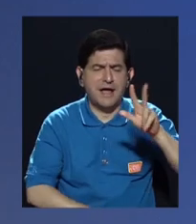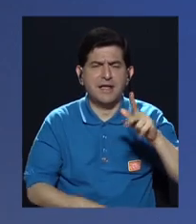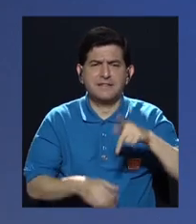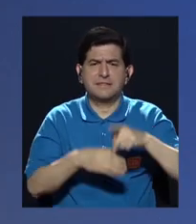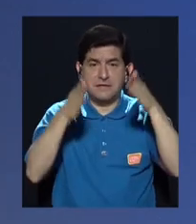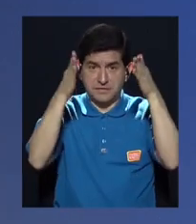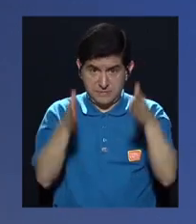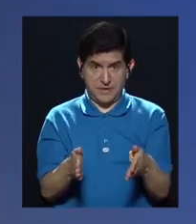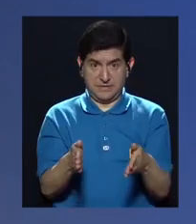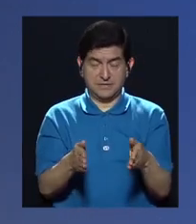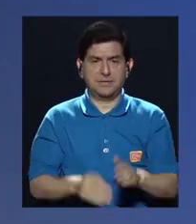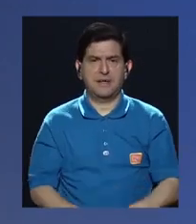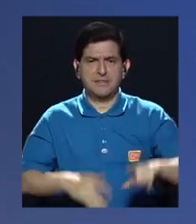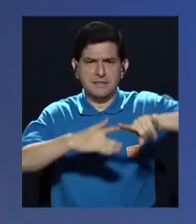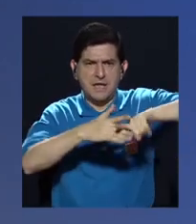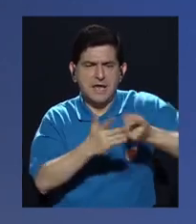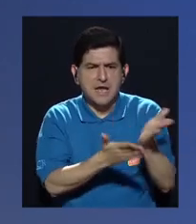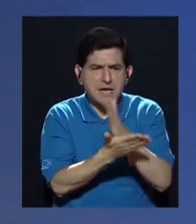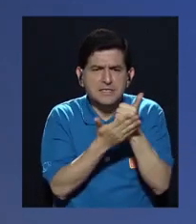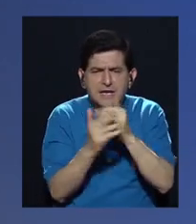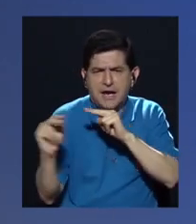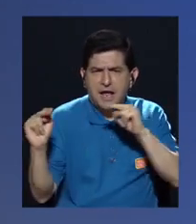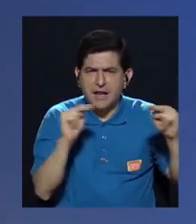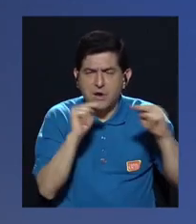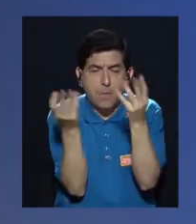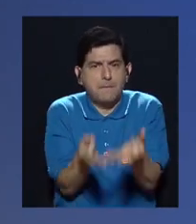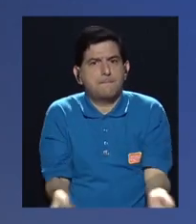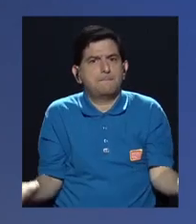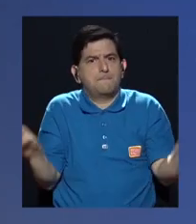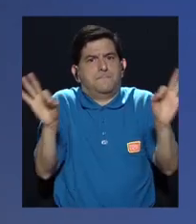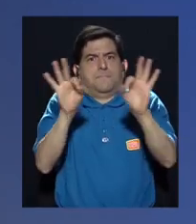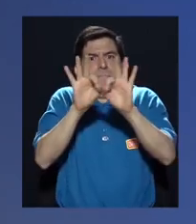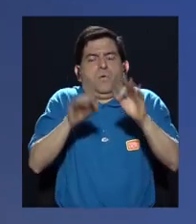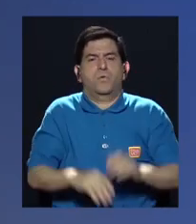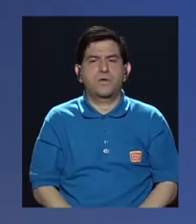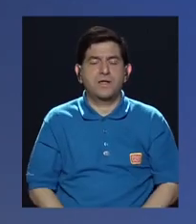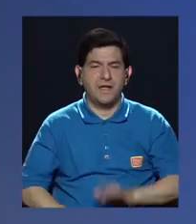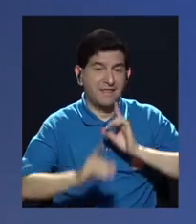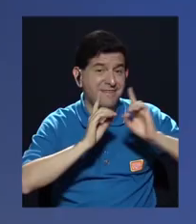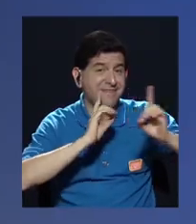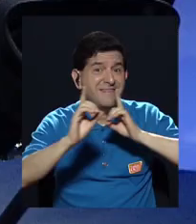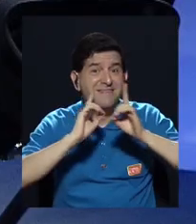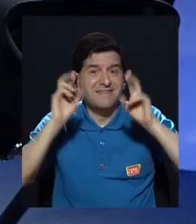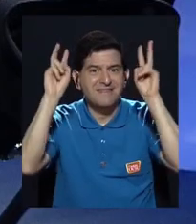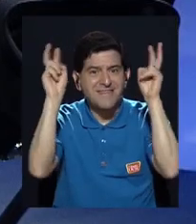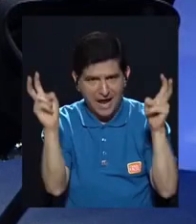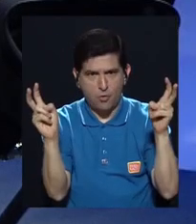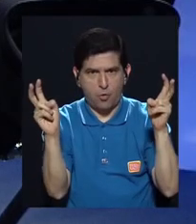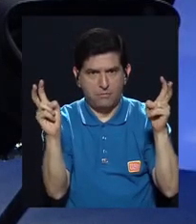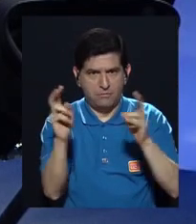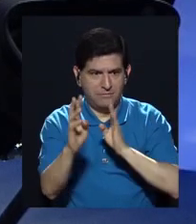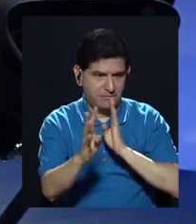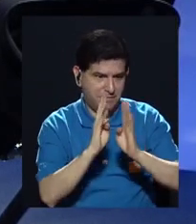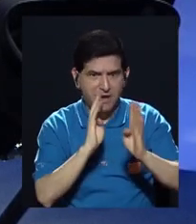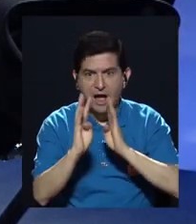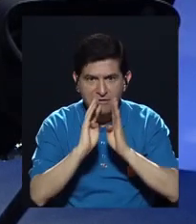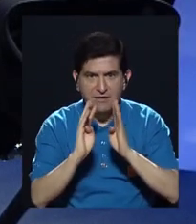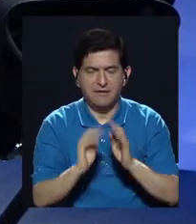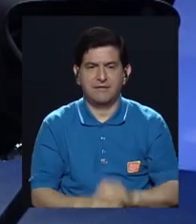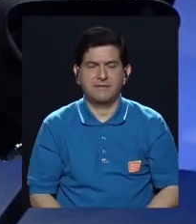tres protagonistas inician algo que en la negociación es fundamental, y es el diálogo, el